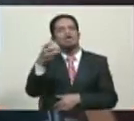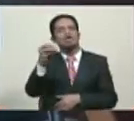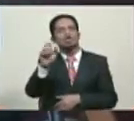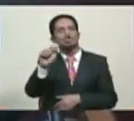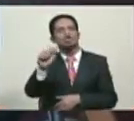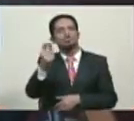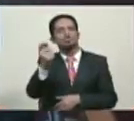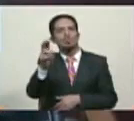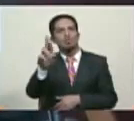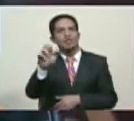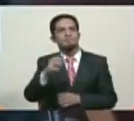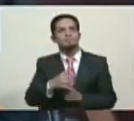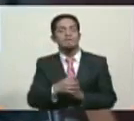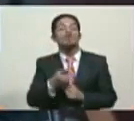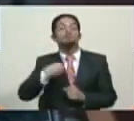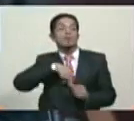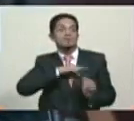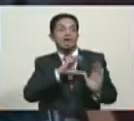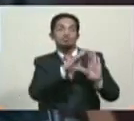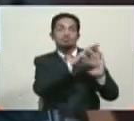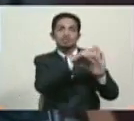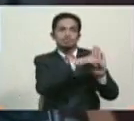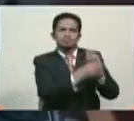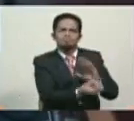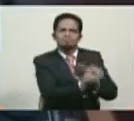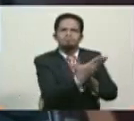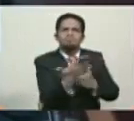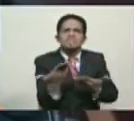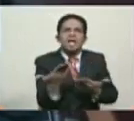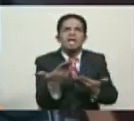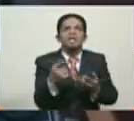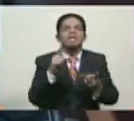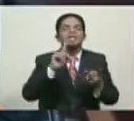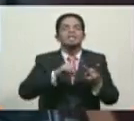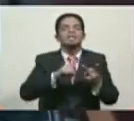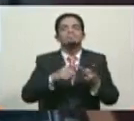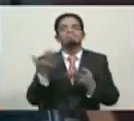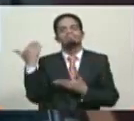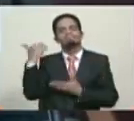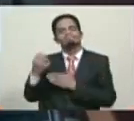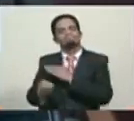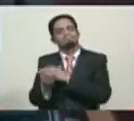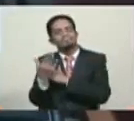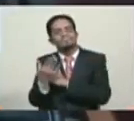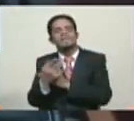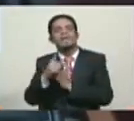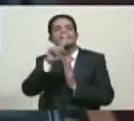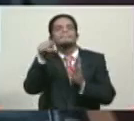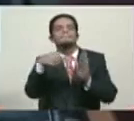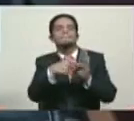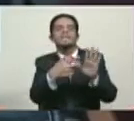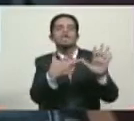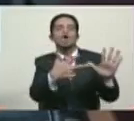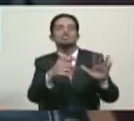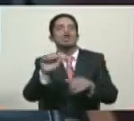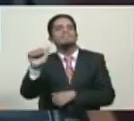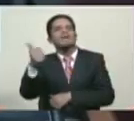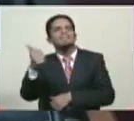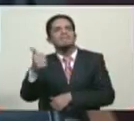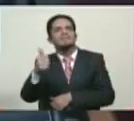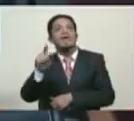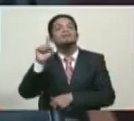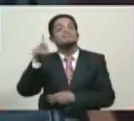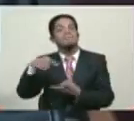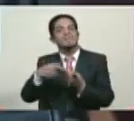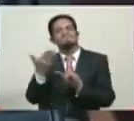Nuestra Constitución tiene su génesis en la Fundación Republicana de 1810, pero también tiene su esencia en la